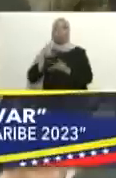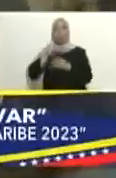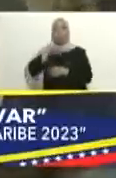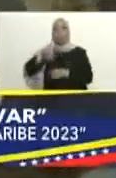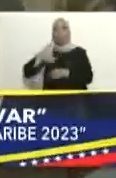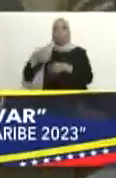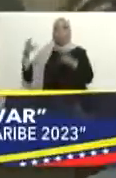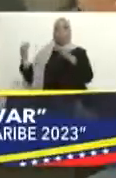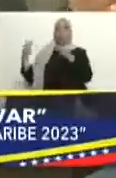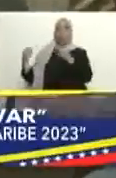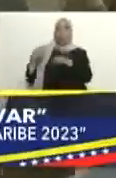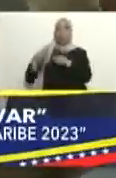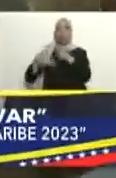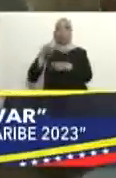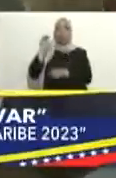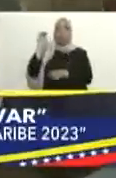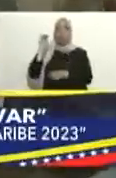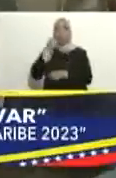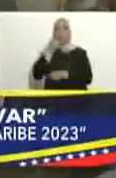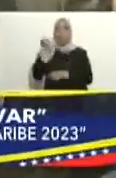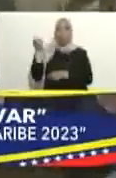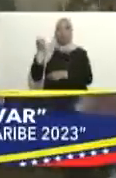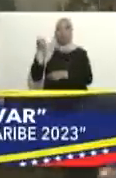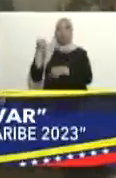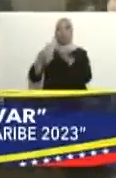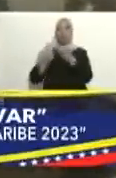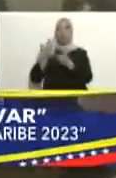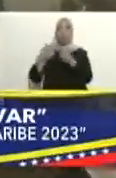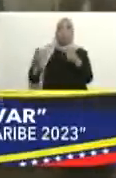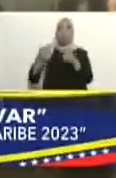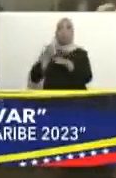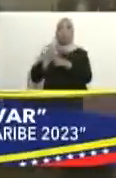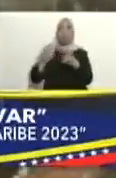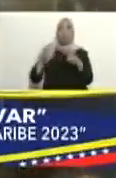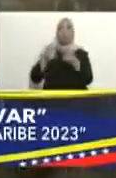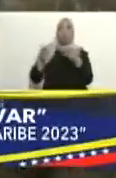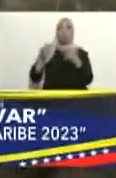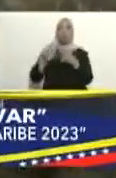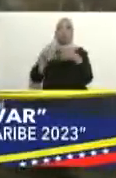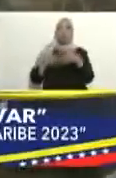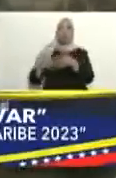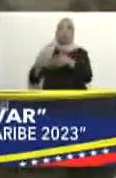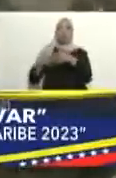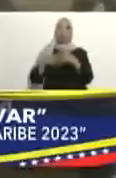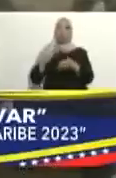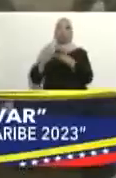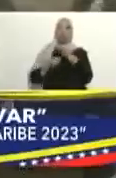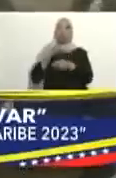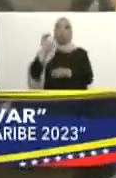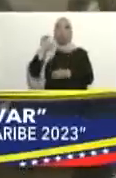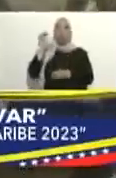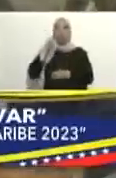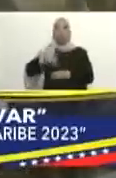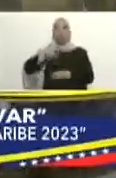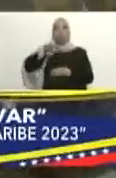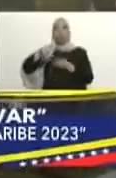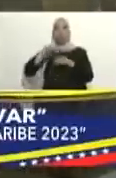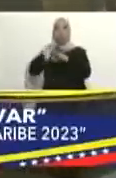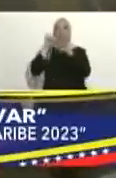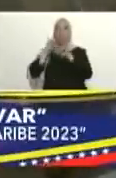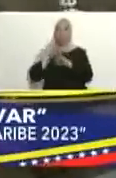nuestra esperanza de un futuro mejor, de un futuro libre, independiente, soberano, de un futuro de una patria